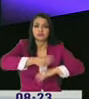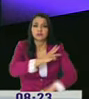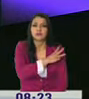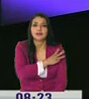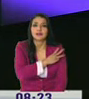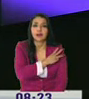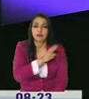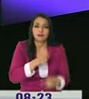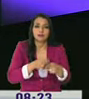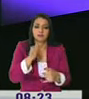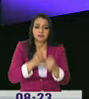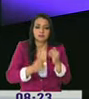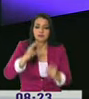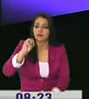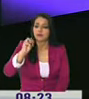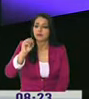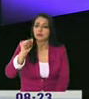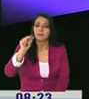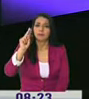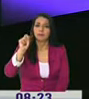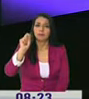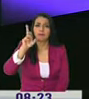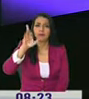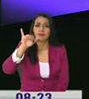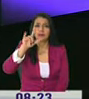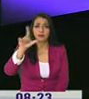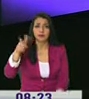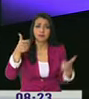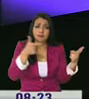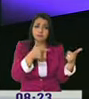Mantilla, que lo ordene, que nuevamente el PAI patrulle. Pues